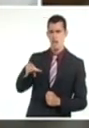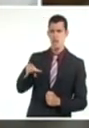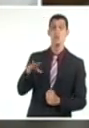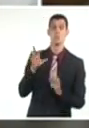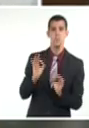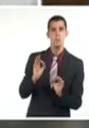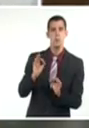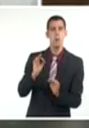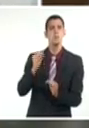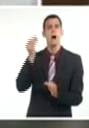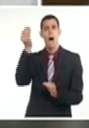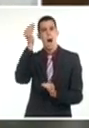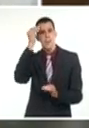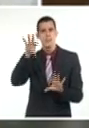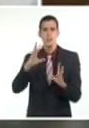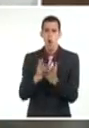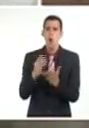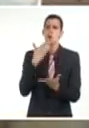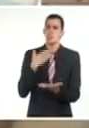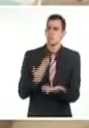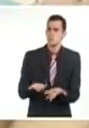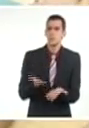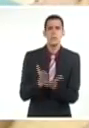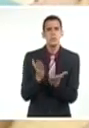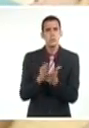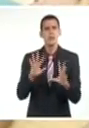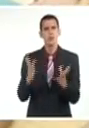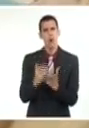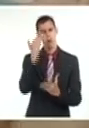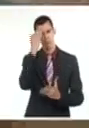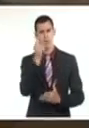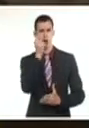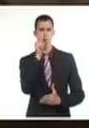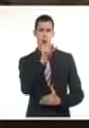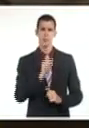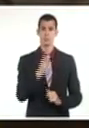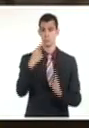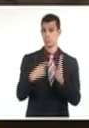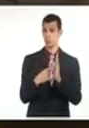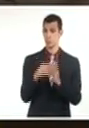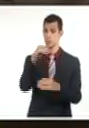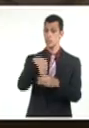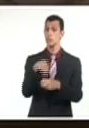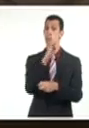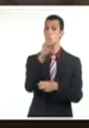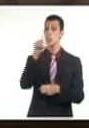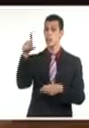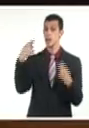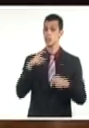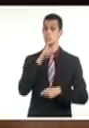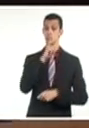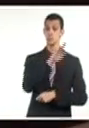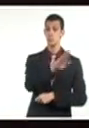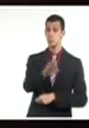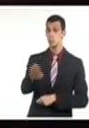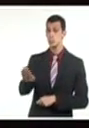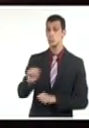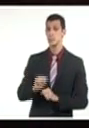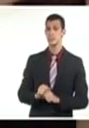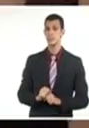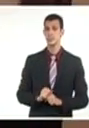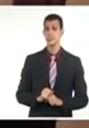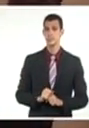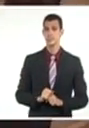y en el aterrizaje nos devuelve mejores. Silencio en la sala de lectura. Nos parecen habientes de todo el saber, creciendo